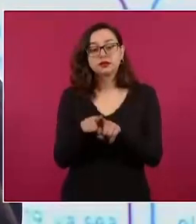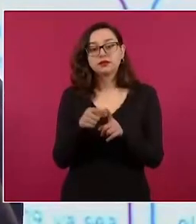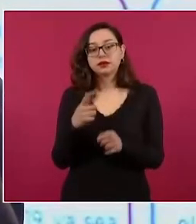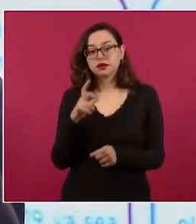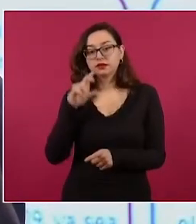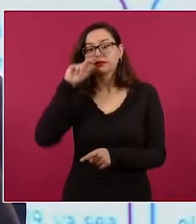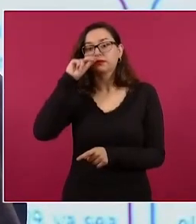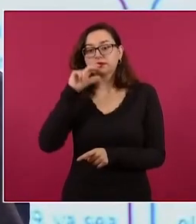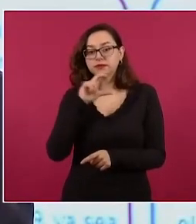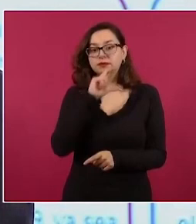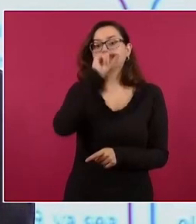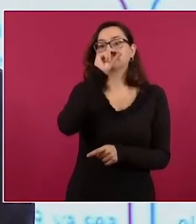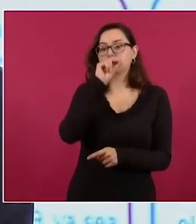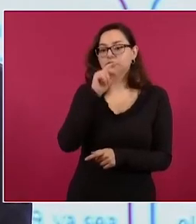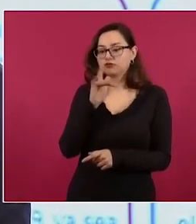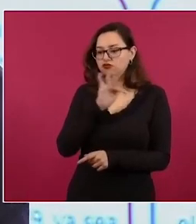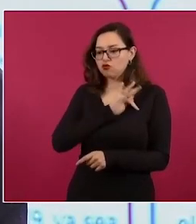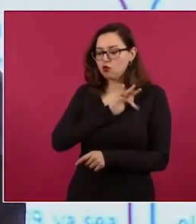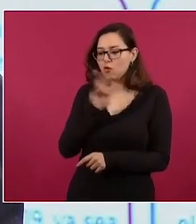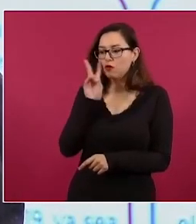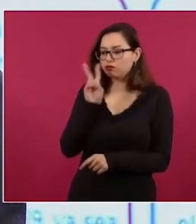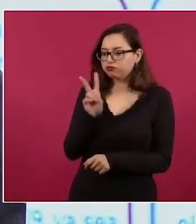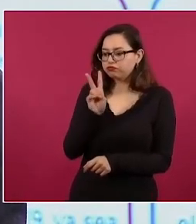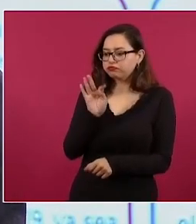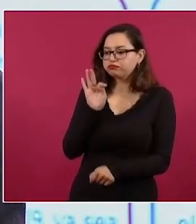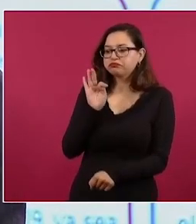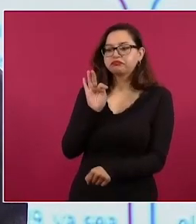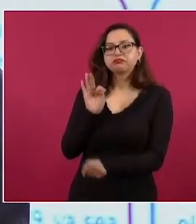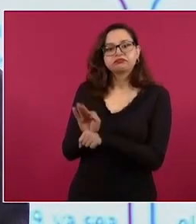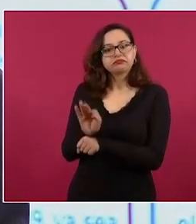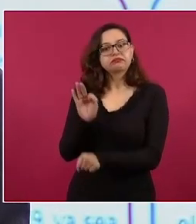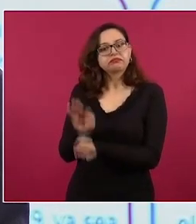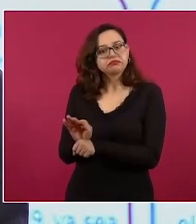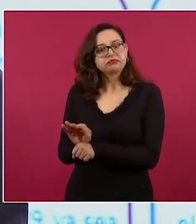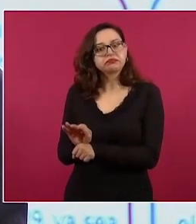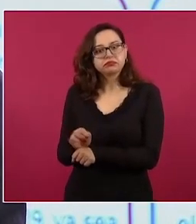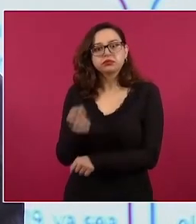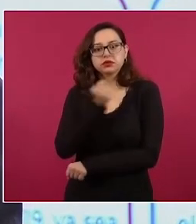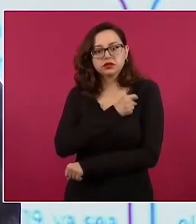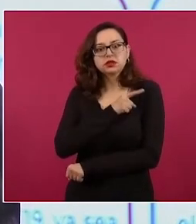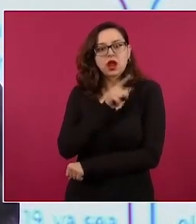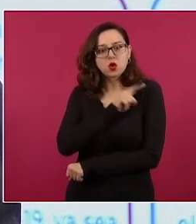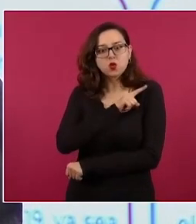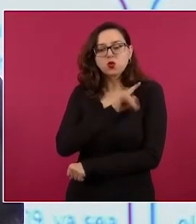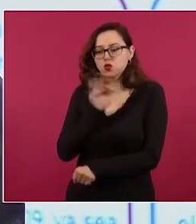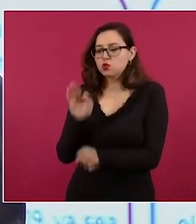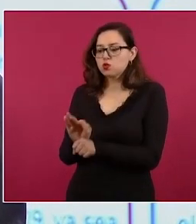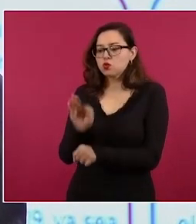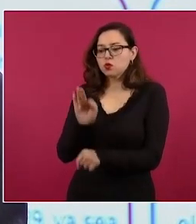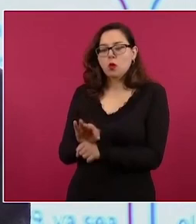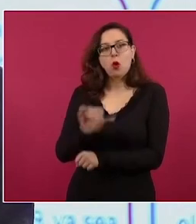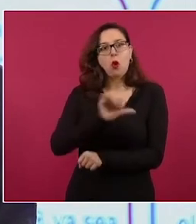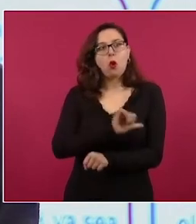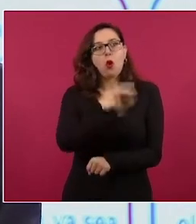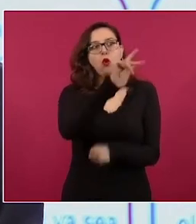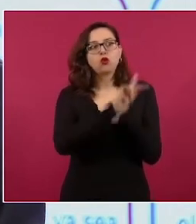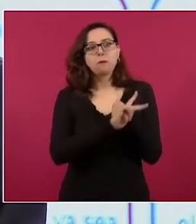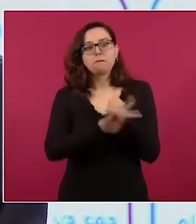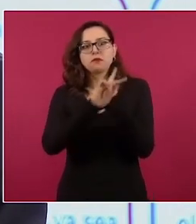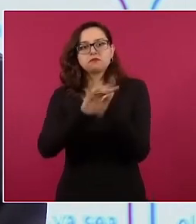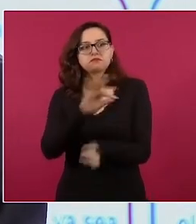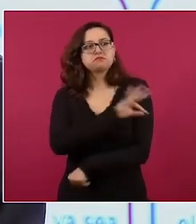índices de desarrollo de inmunidad que parecen superar a otras vacunas que están en existencia hoy en el